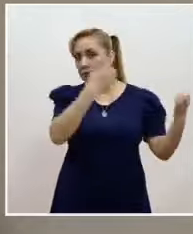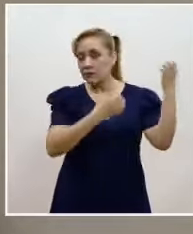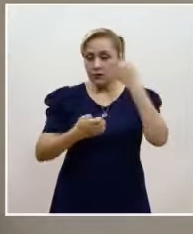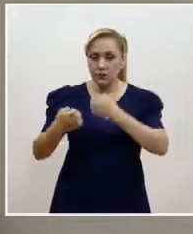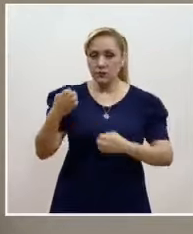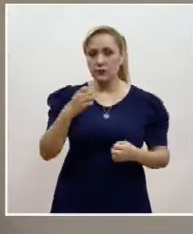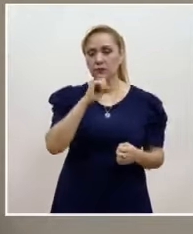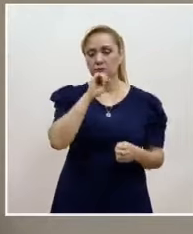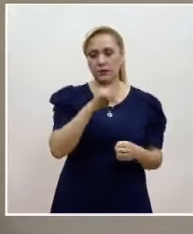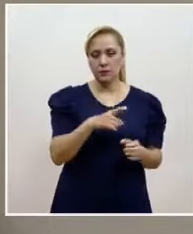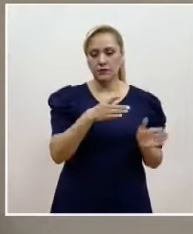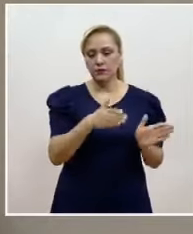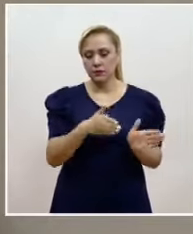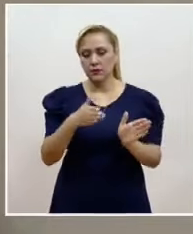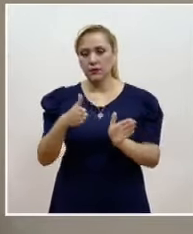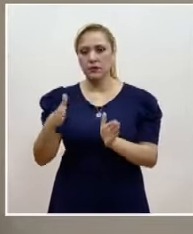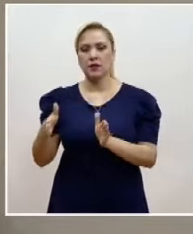pasa también dentro